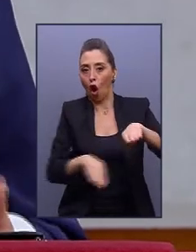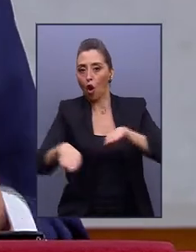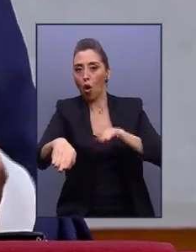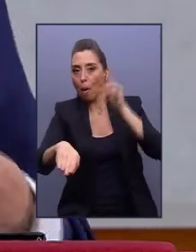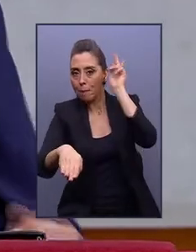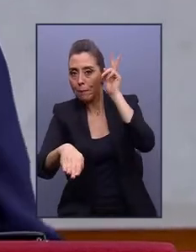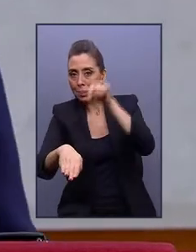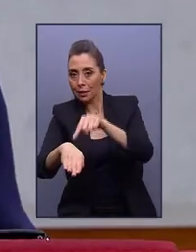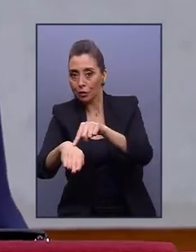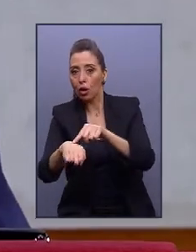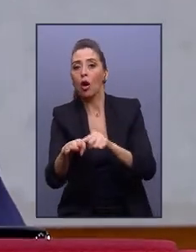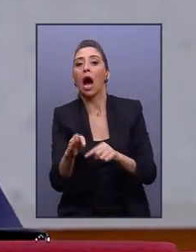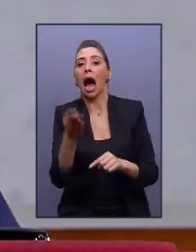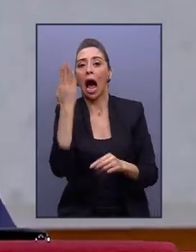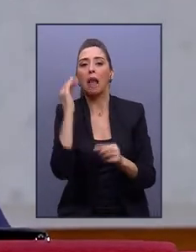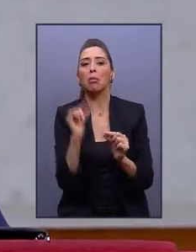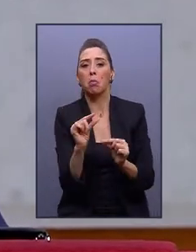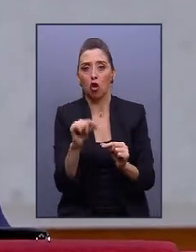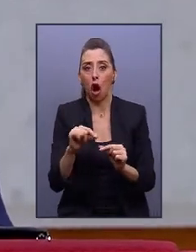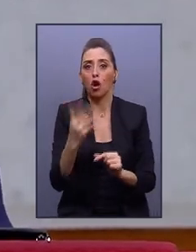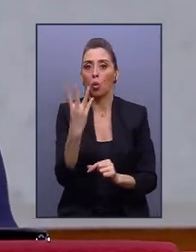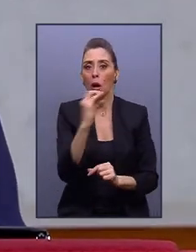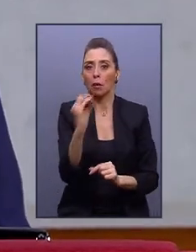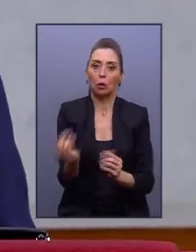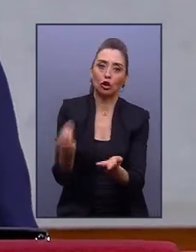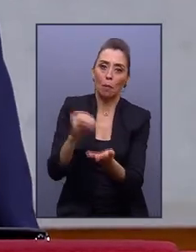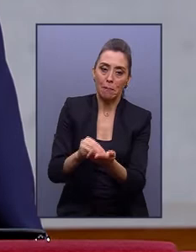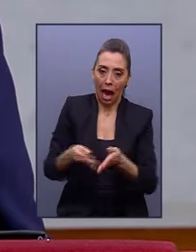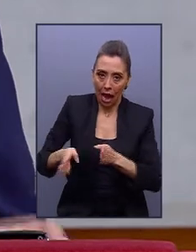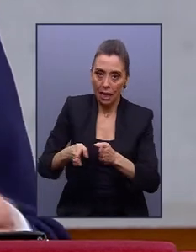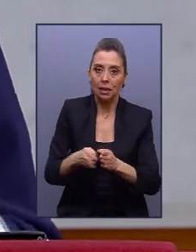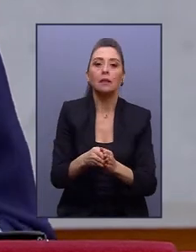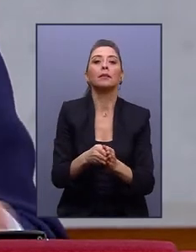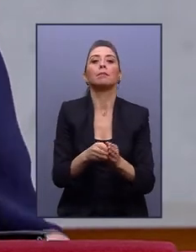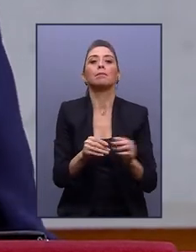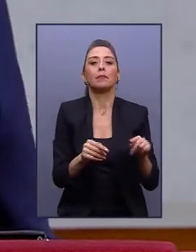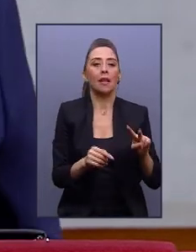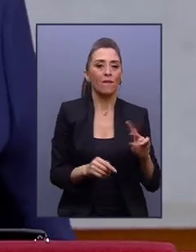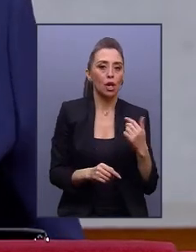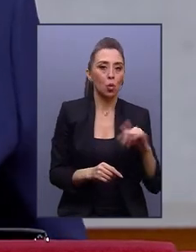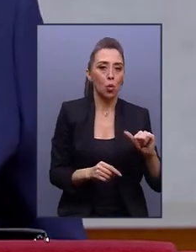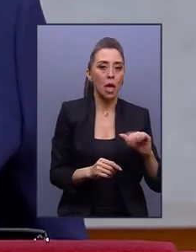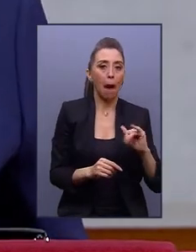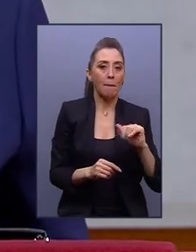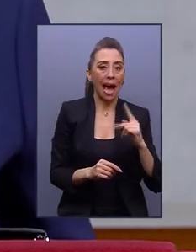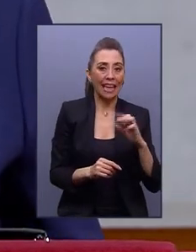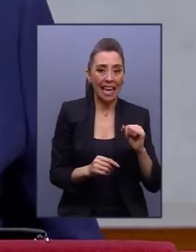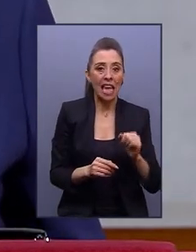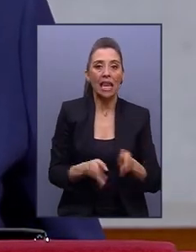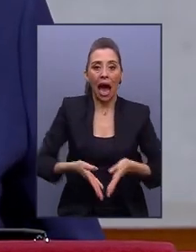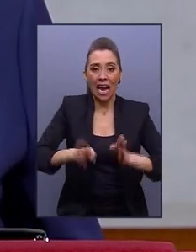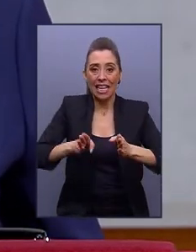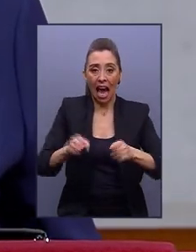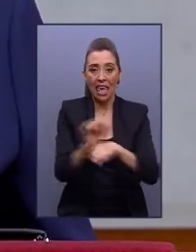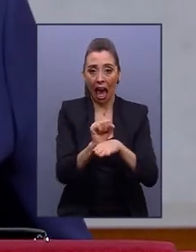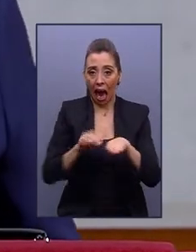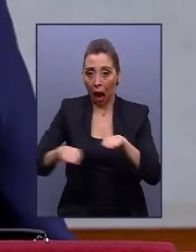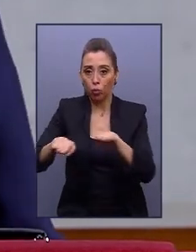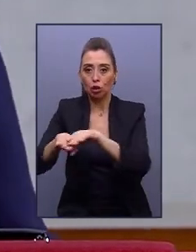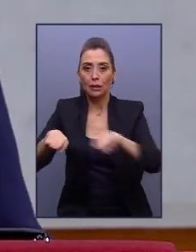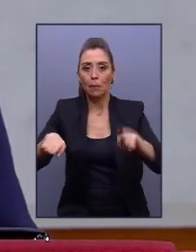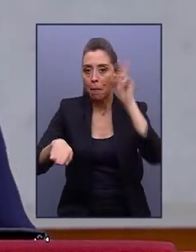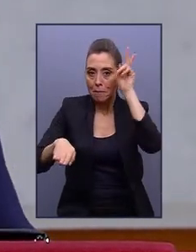un 40% respecto al 2014, con obras como el corredor en el eje Vicuña-Maquena, que comenzará a funcionar el segundo